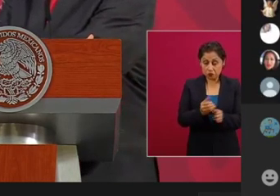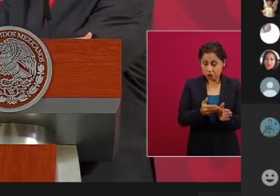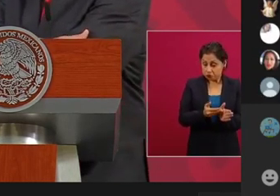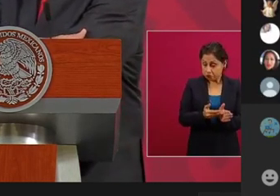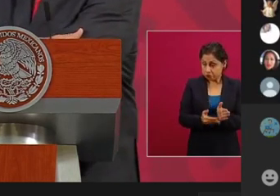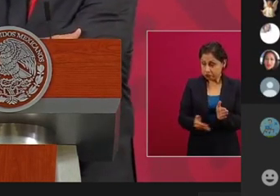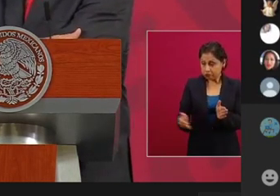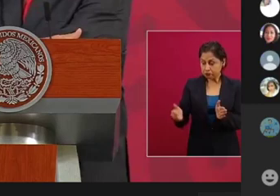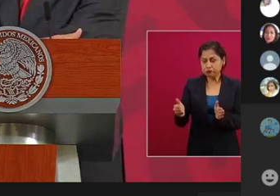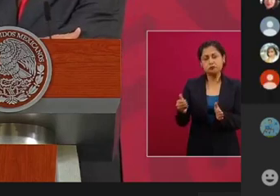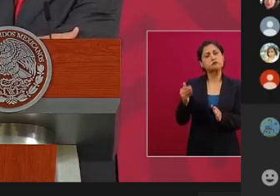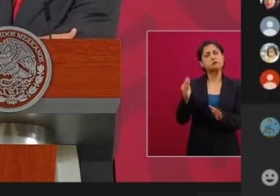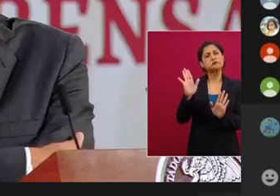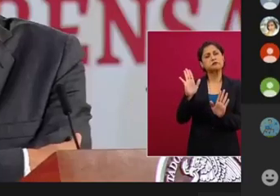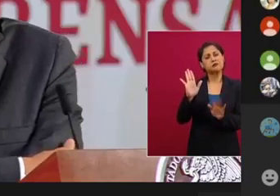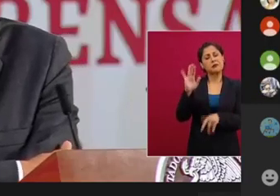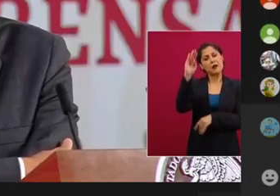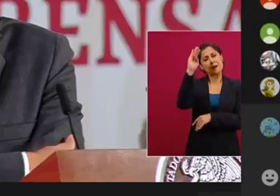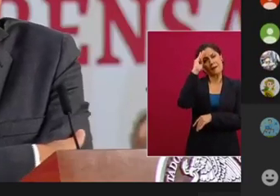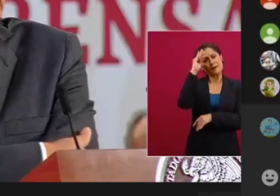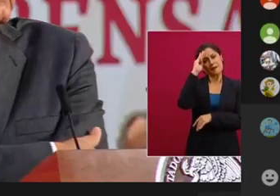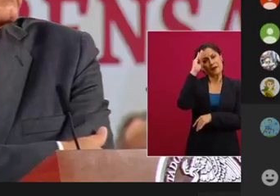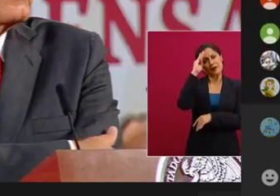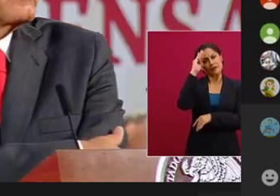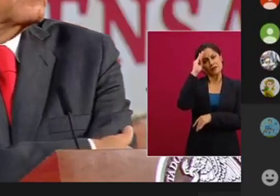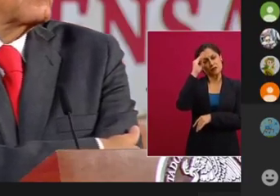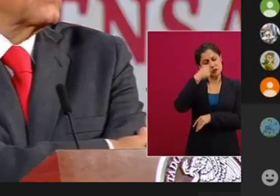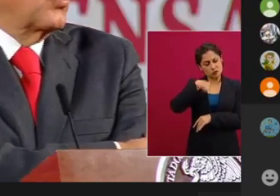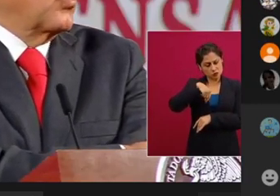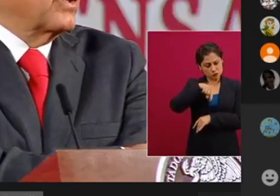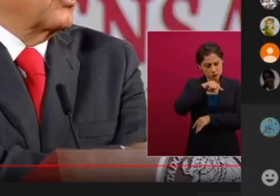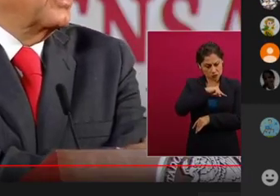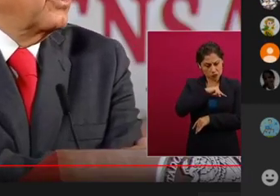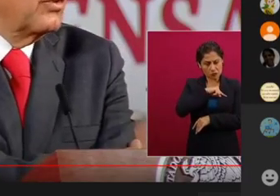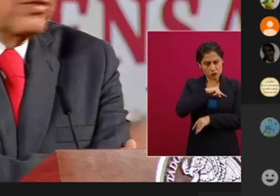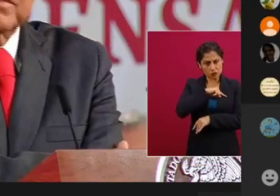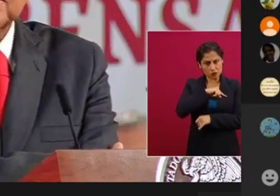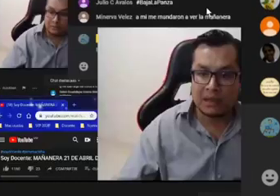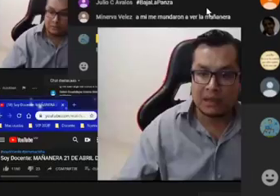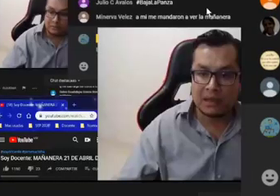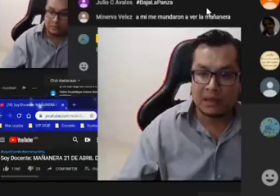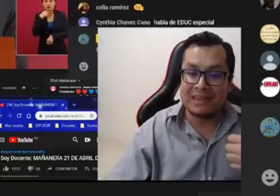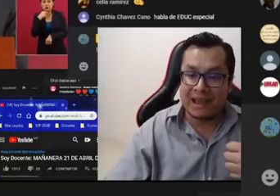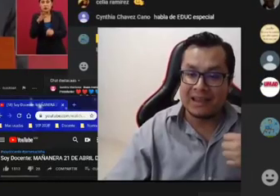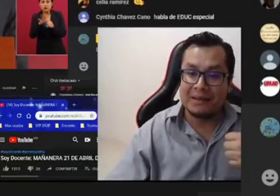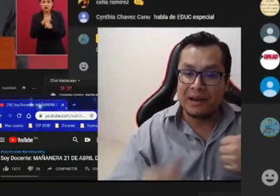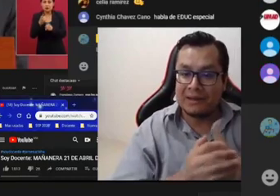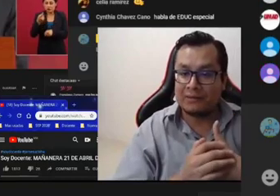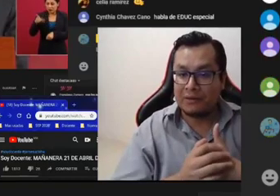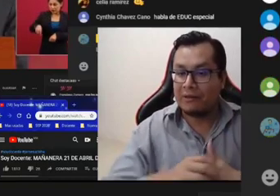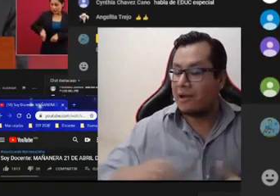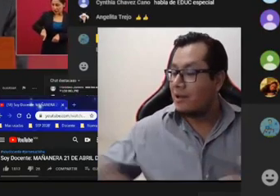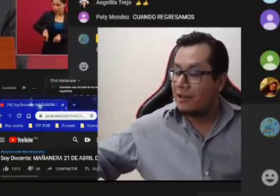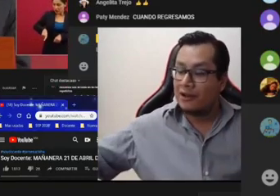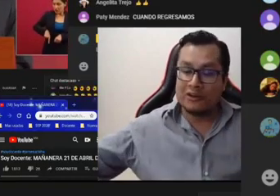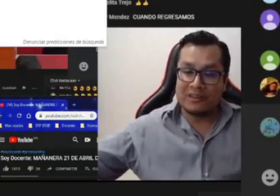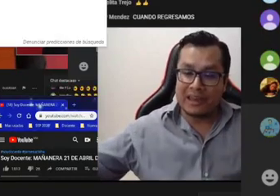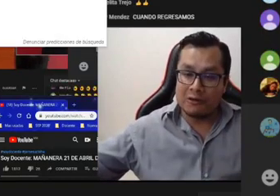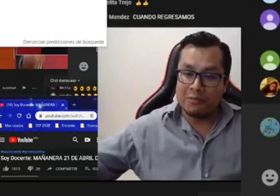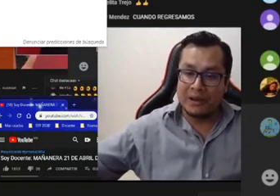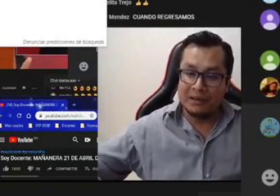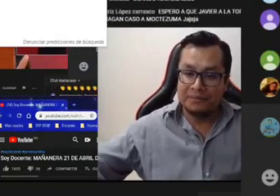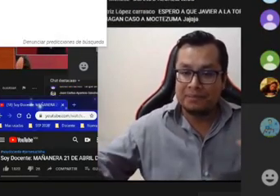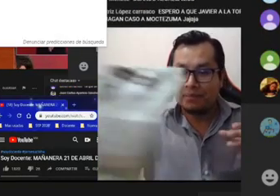las clases. O sea, me quieren alburear a mí. No manchen. Yo trabajé con alumnos de secundaria. Aquí van a entrar a